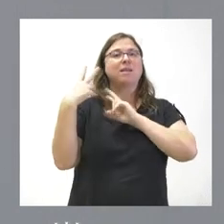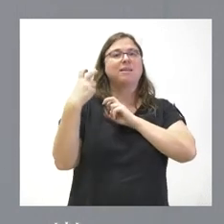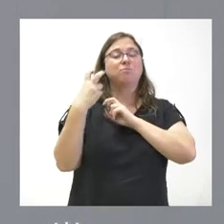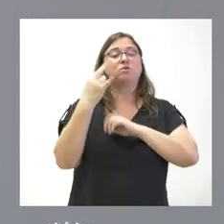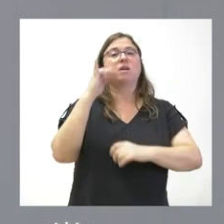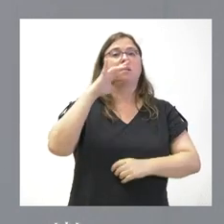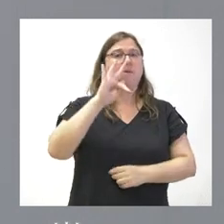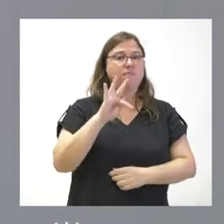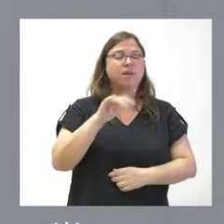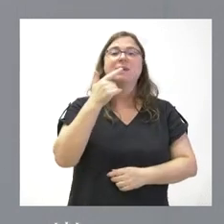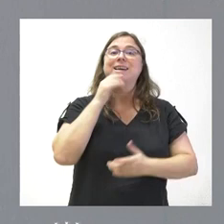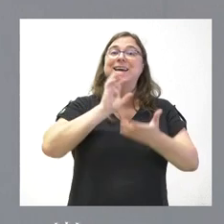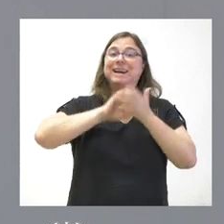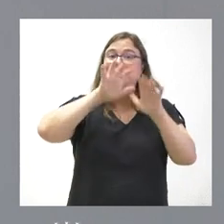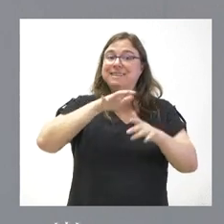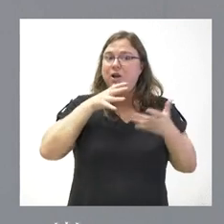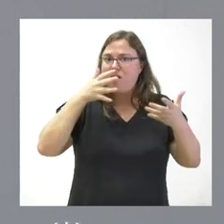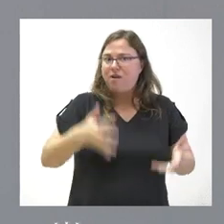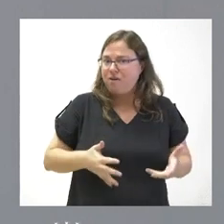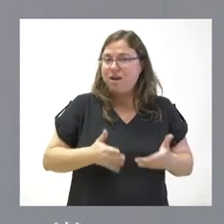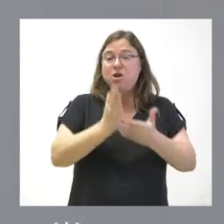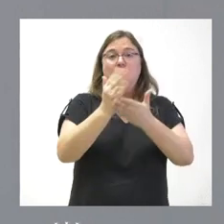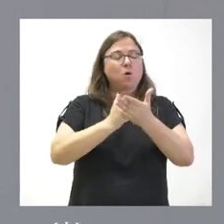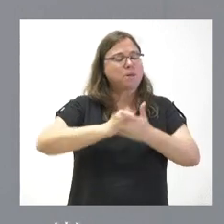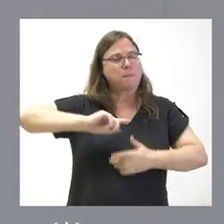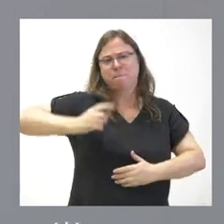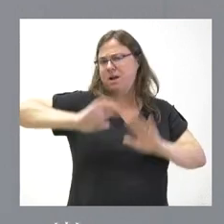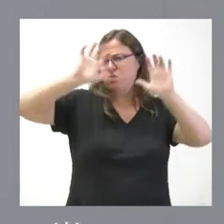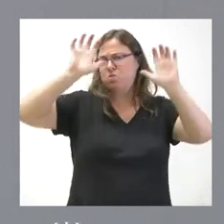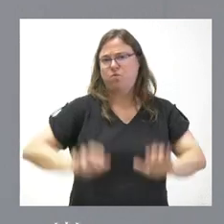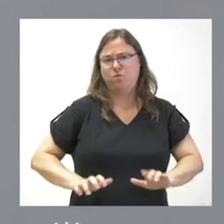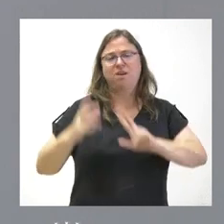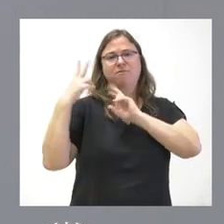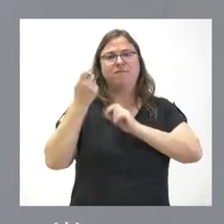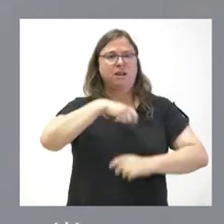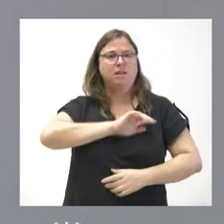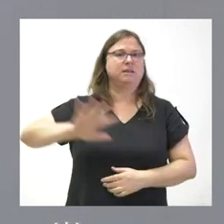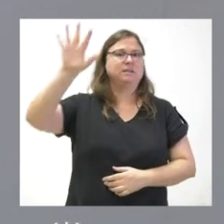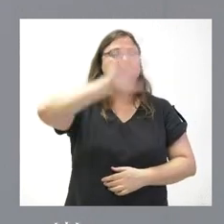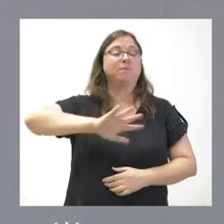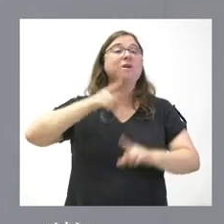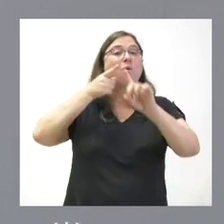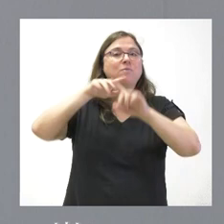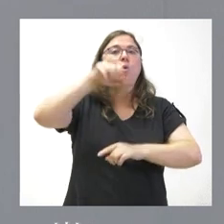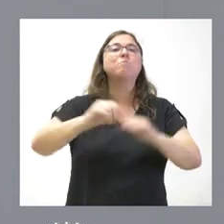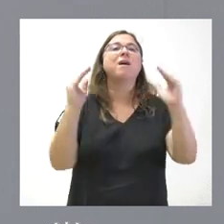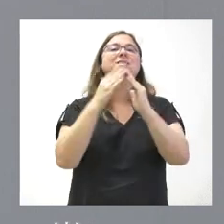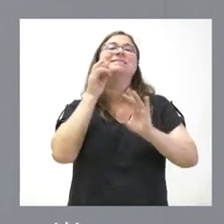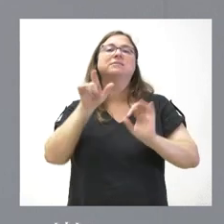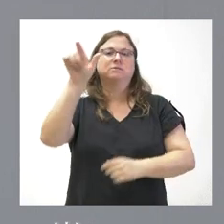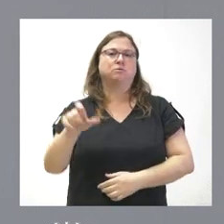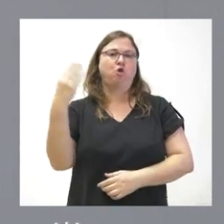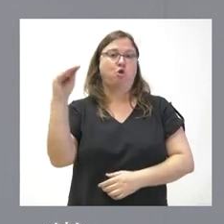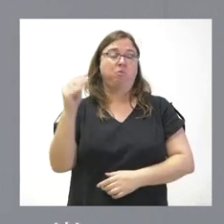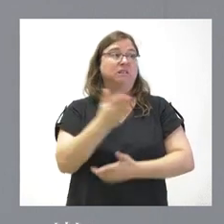personas físicas castellan es hoy por hoy la comunidad Autónoma con las mayores rebajas Fiscales de toda España para la adquisición de vivienda por parte de jóvenes ninguna otra